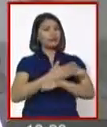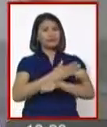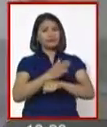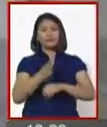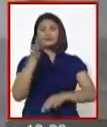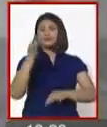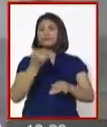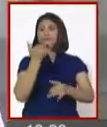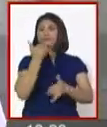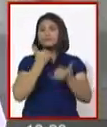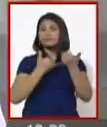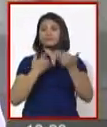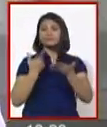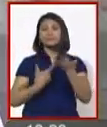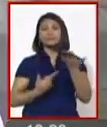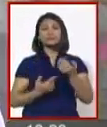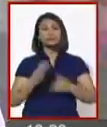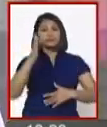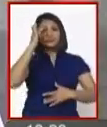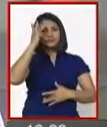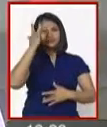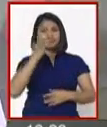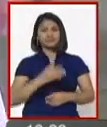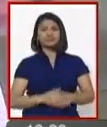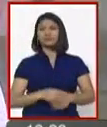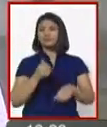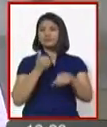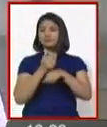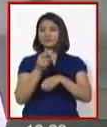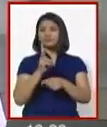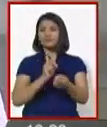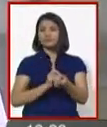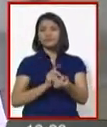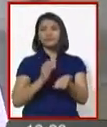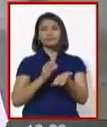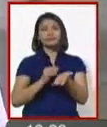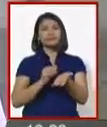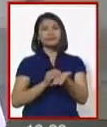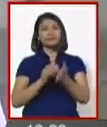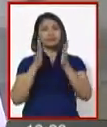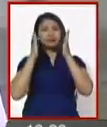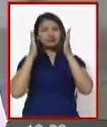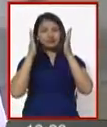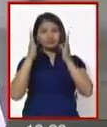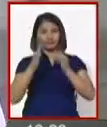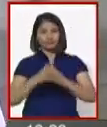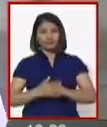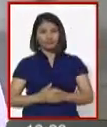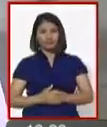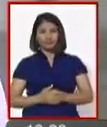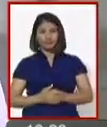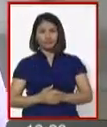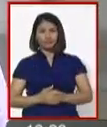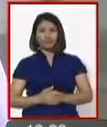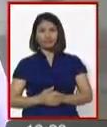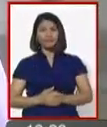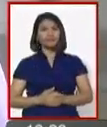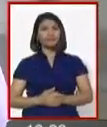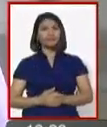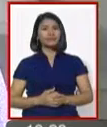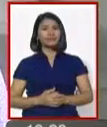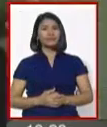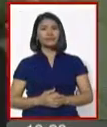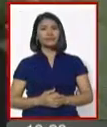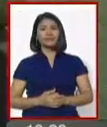y si algo pasa con los enfermos, ya es culpa de ellos porque no tienen la atención adecuada, ¿no? Para que